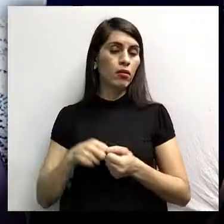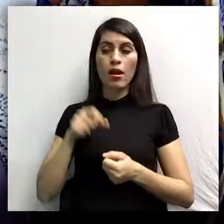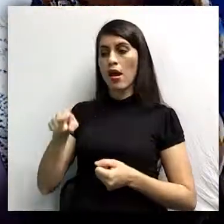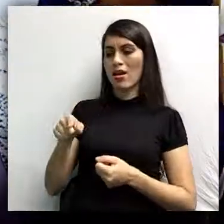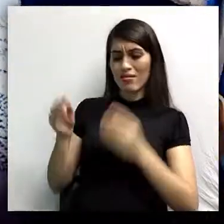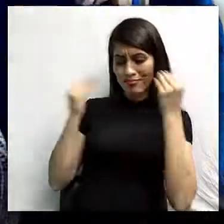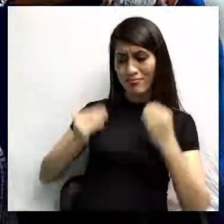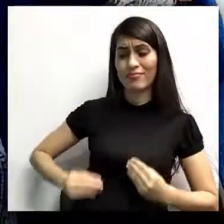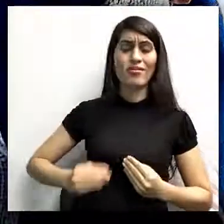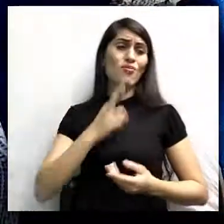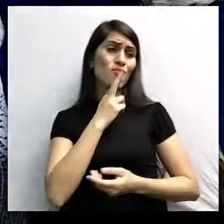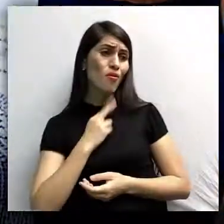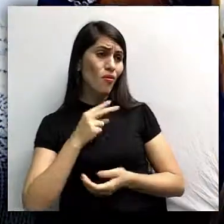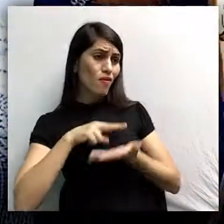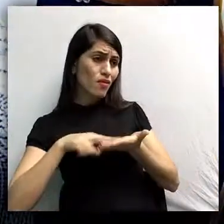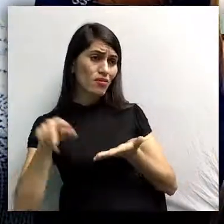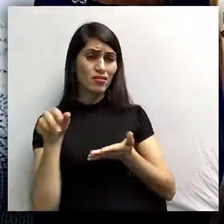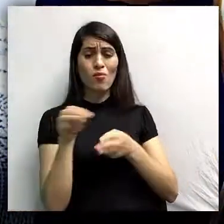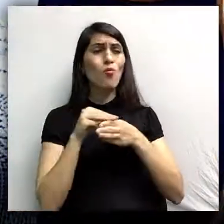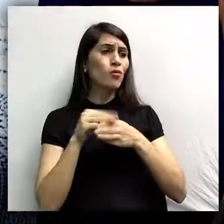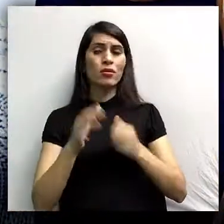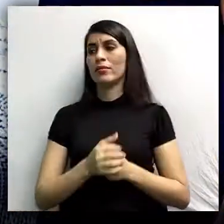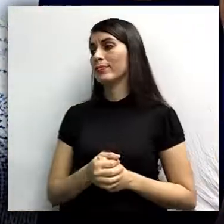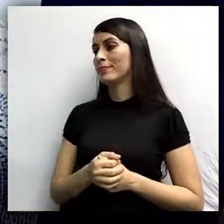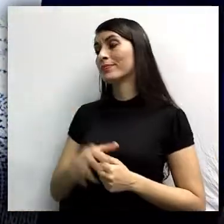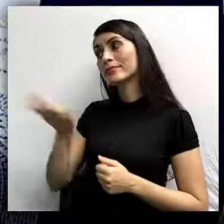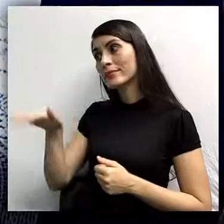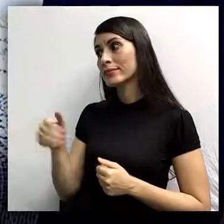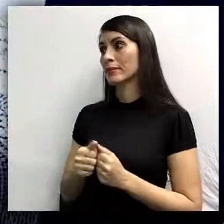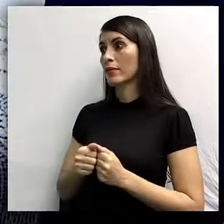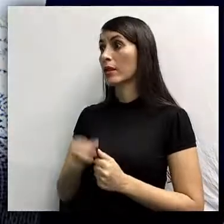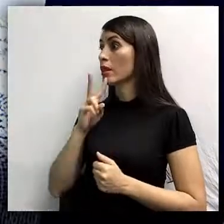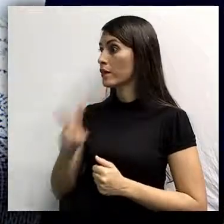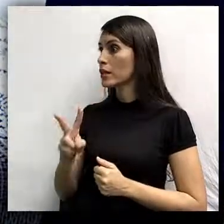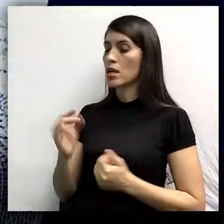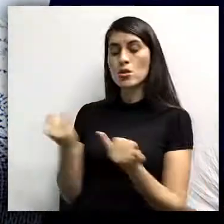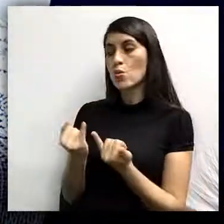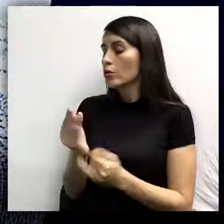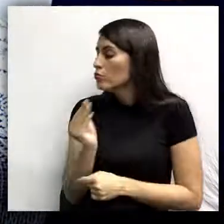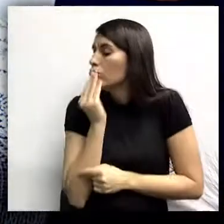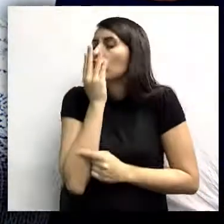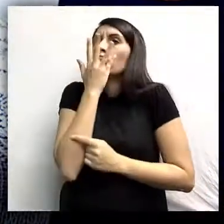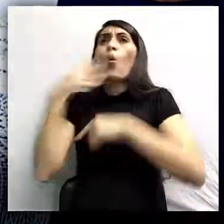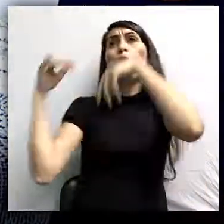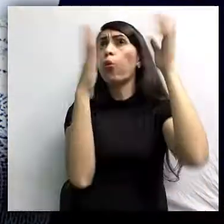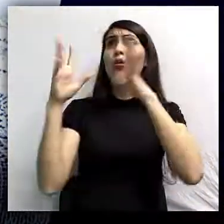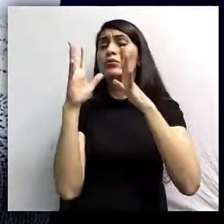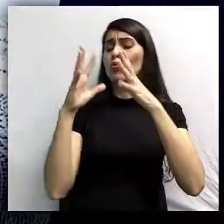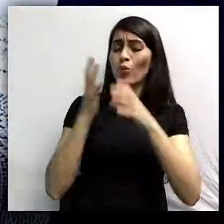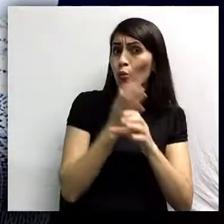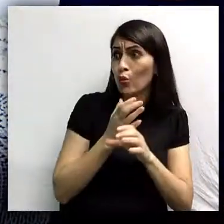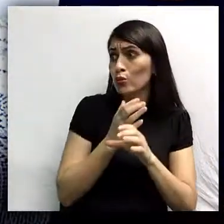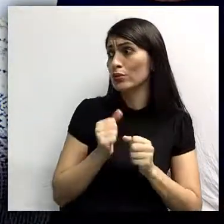de rojo, de verde o de violeta. ¡Carlota! Las princesas son como rosas. No resistirían ni